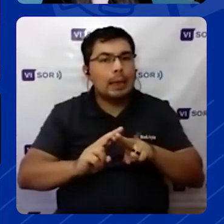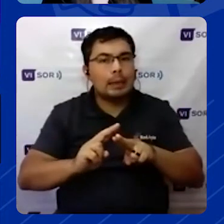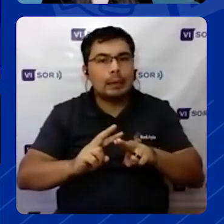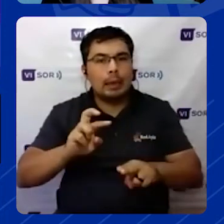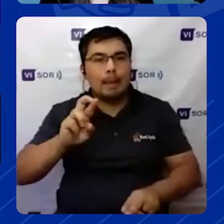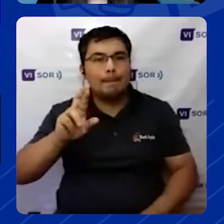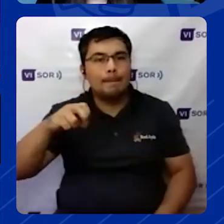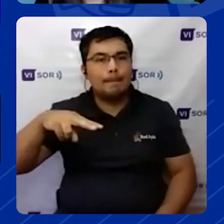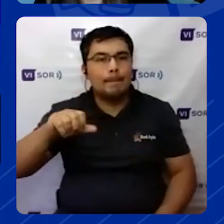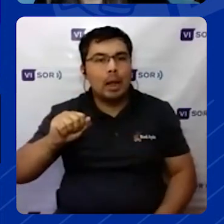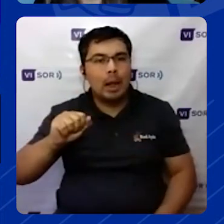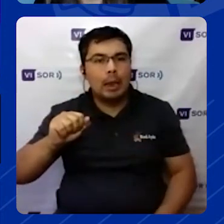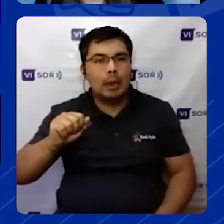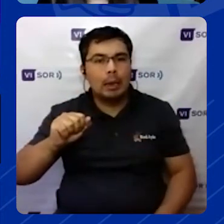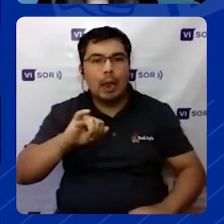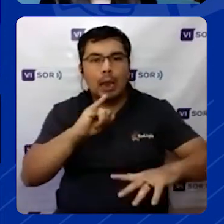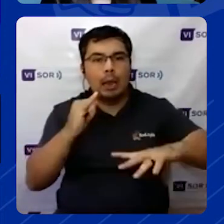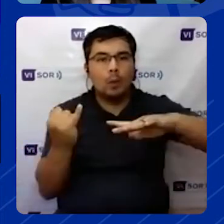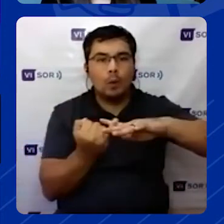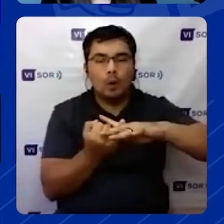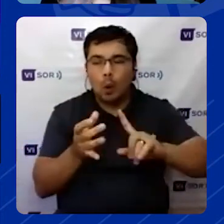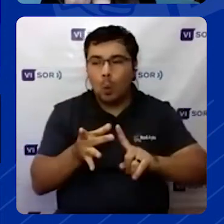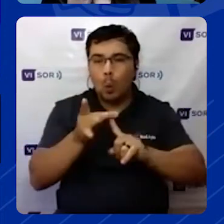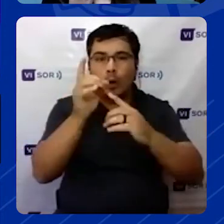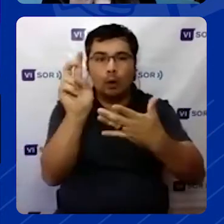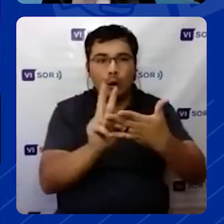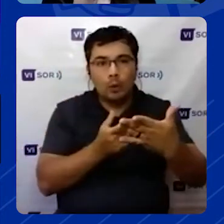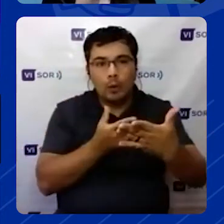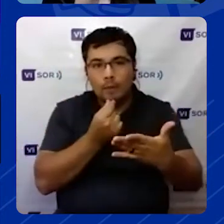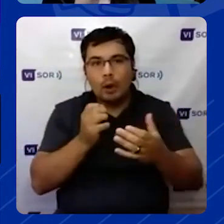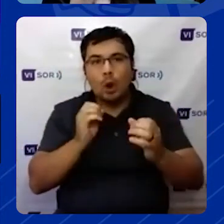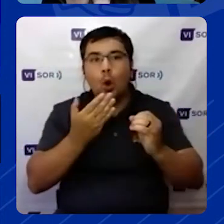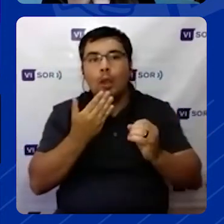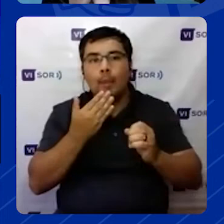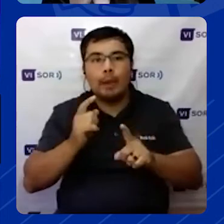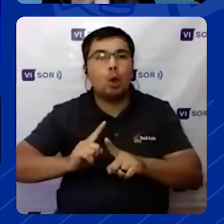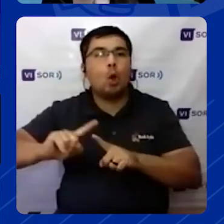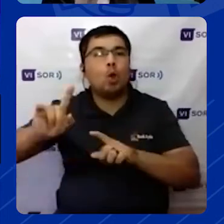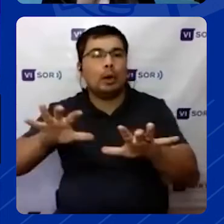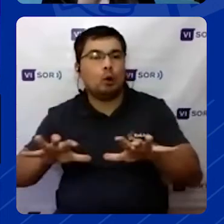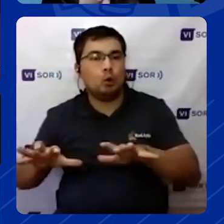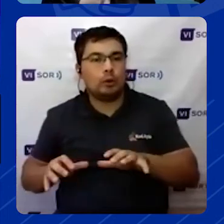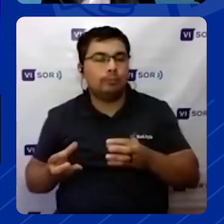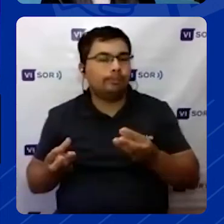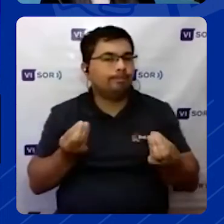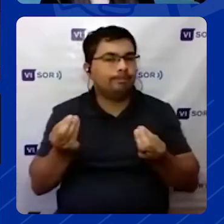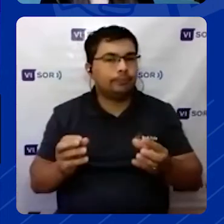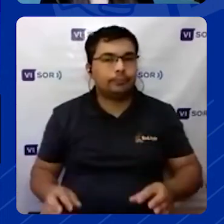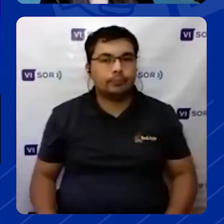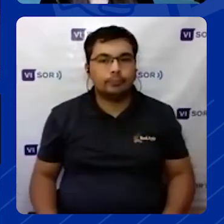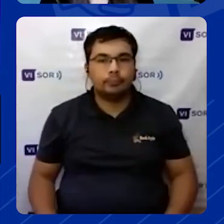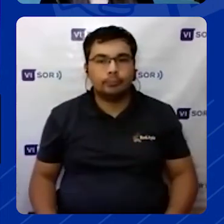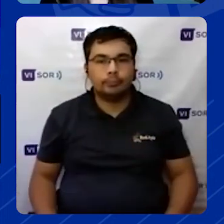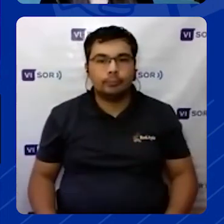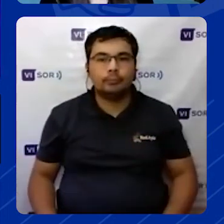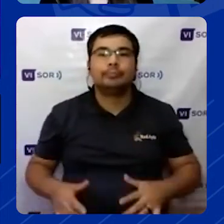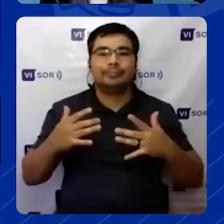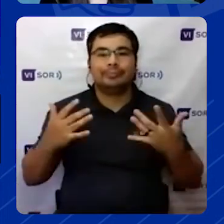a lectura fácil o también hacen otro tipo de cosas. Plena Inclusión,